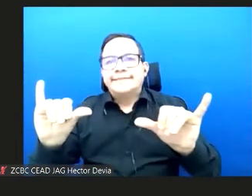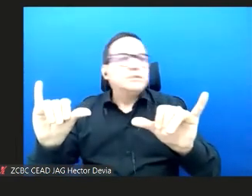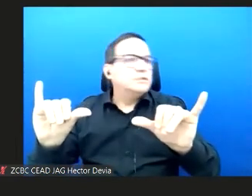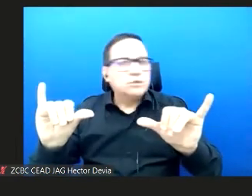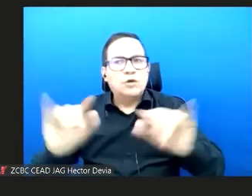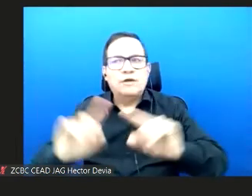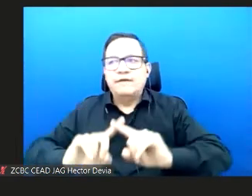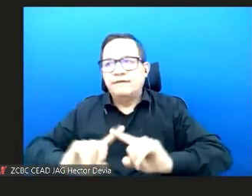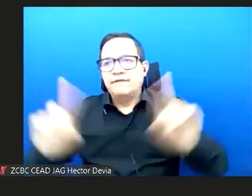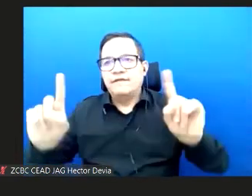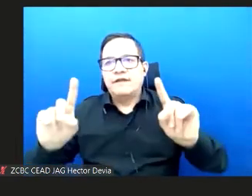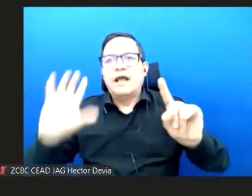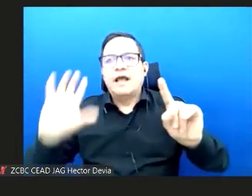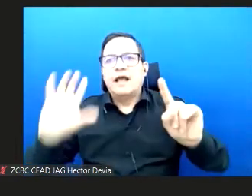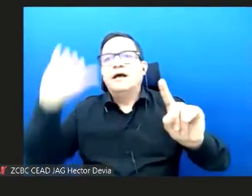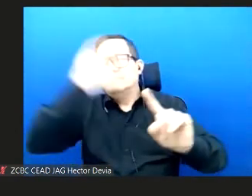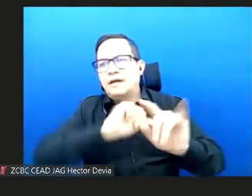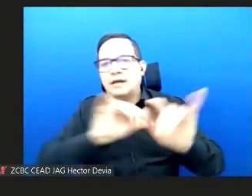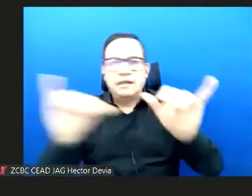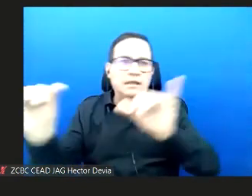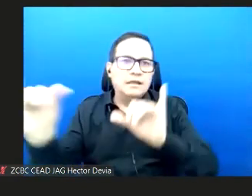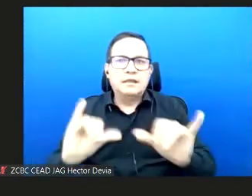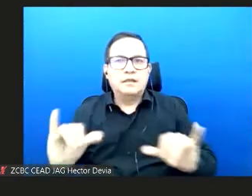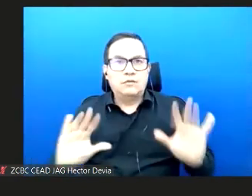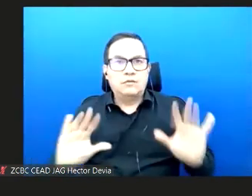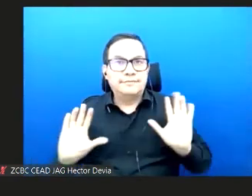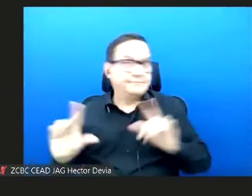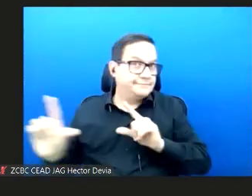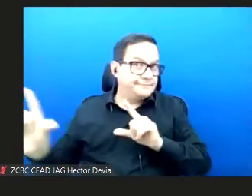determinar la igualdad. ¿Listo?